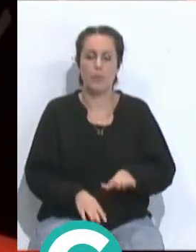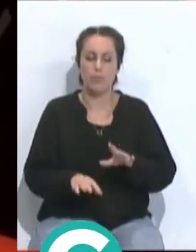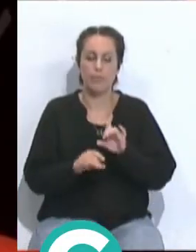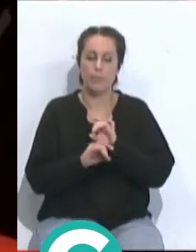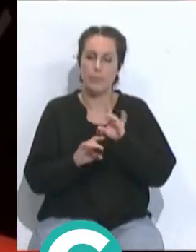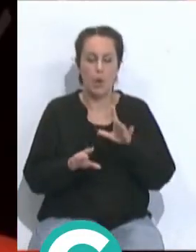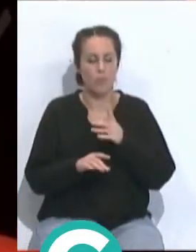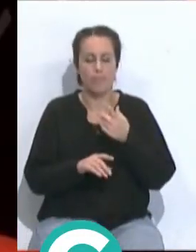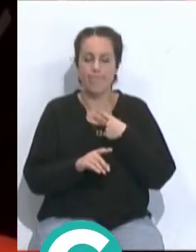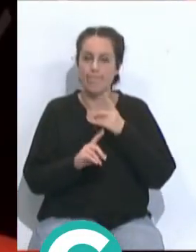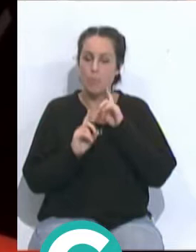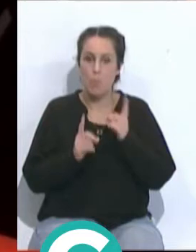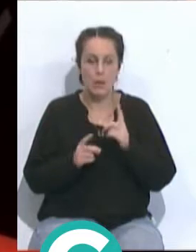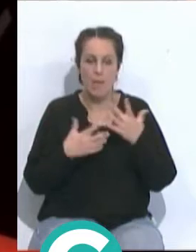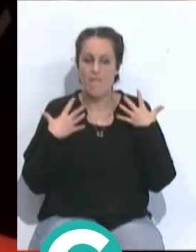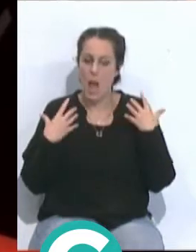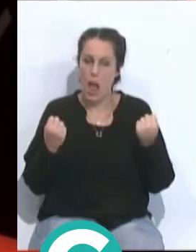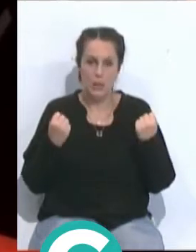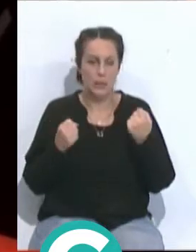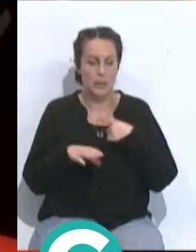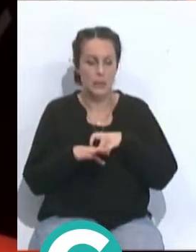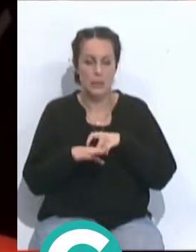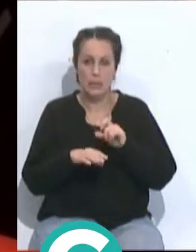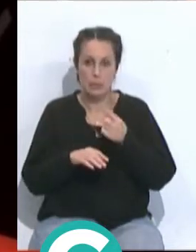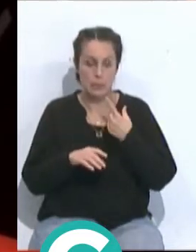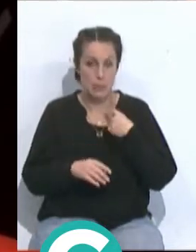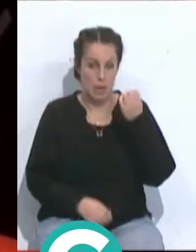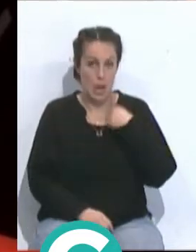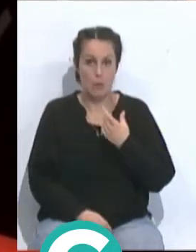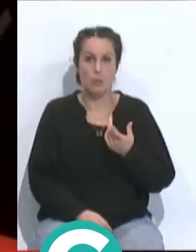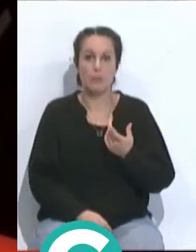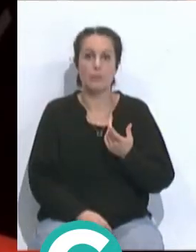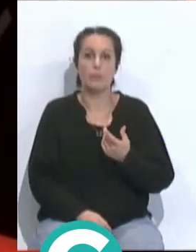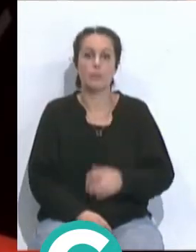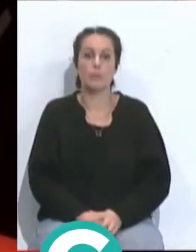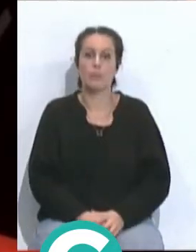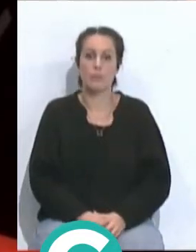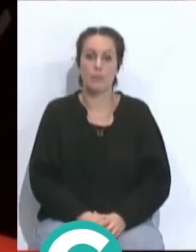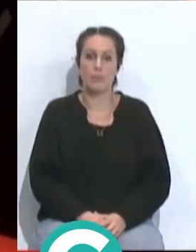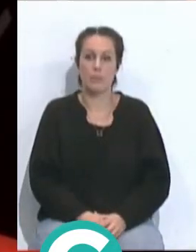creo que es la valentía, es una de, la, de uh-huh. las mayores características de Juan Carlos. Y